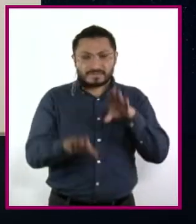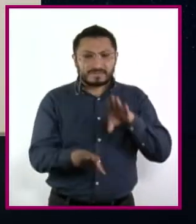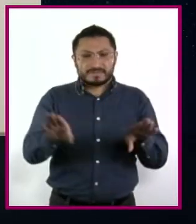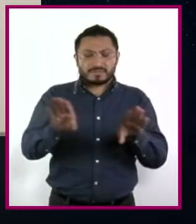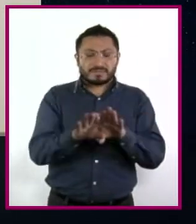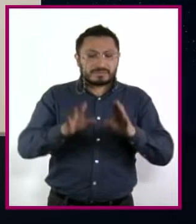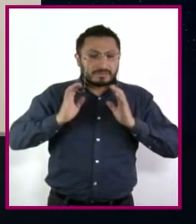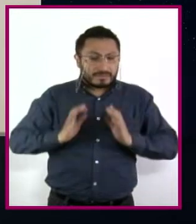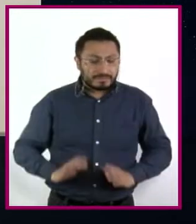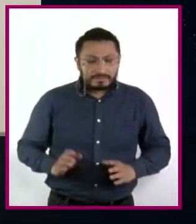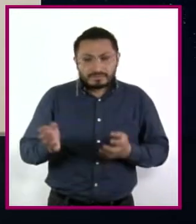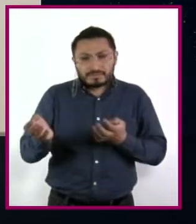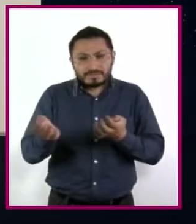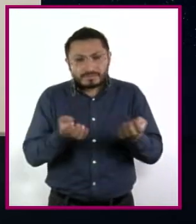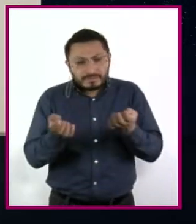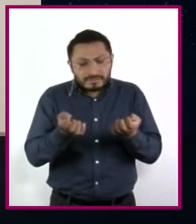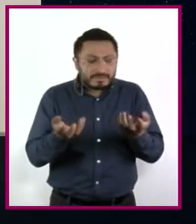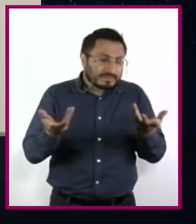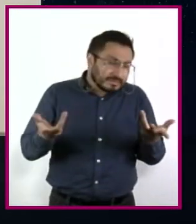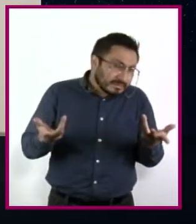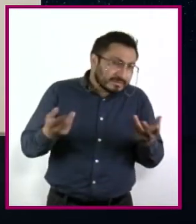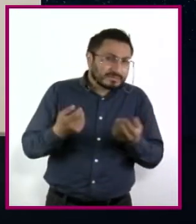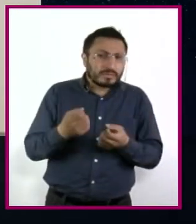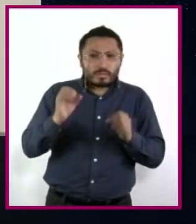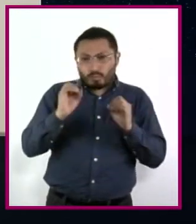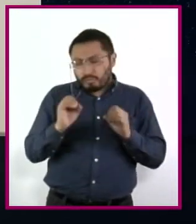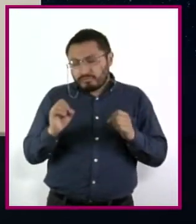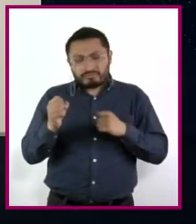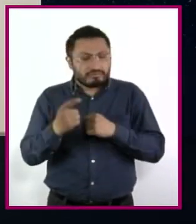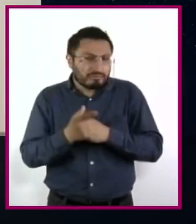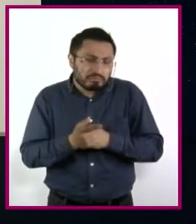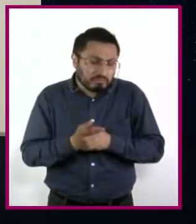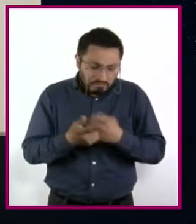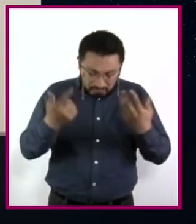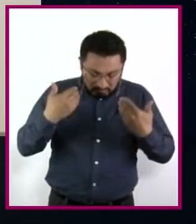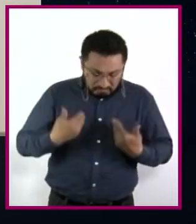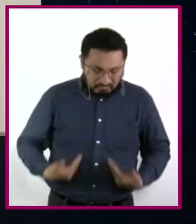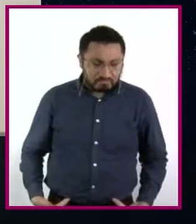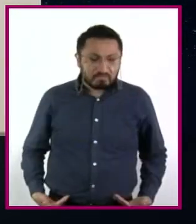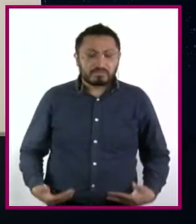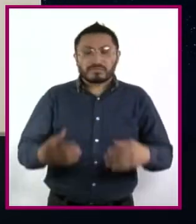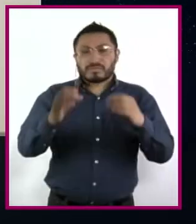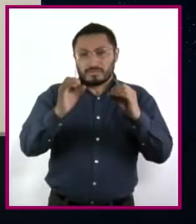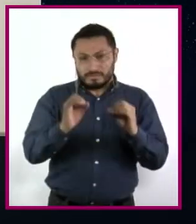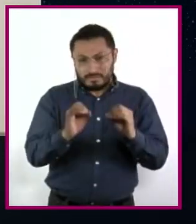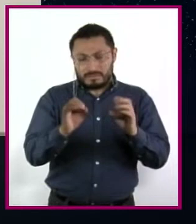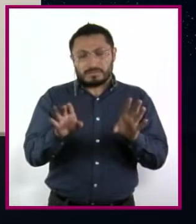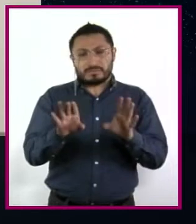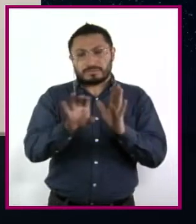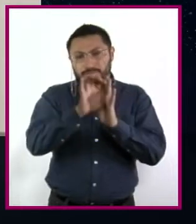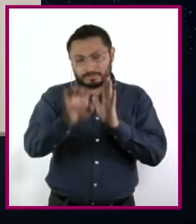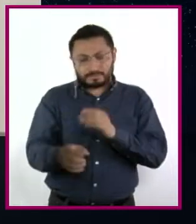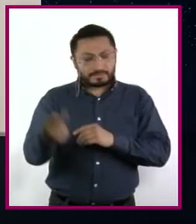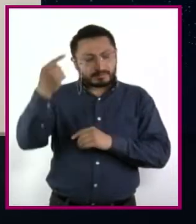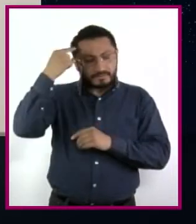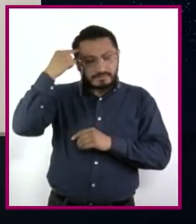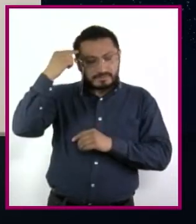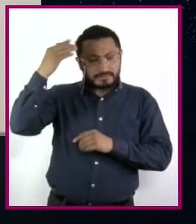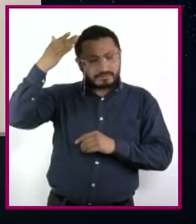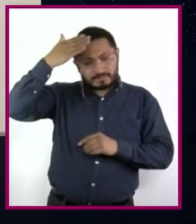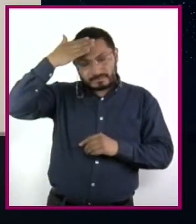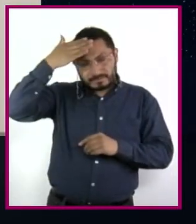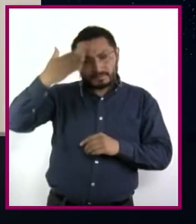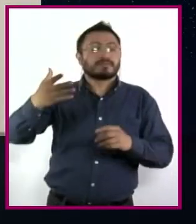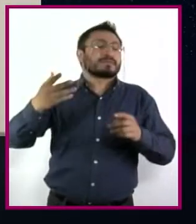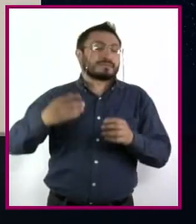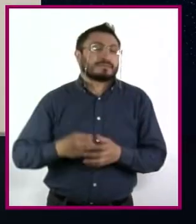parte física, es decir, por medio de nuestro cuerpo, o por medio de la parte mental, del área mental del ser